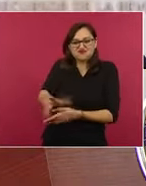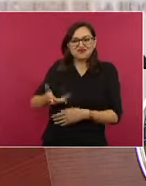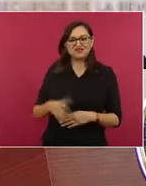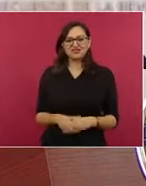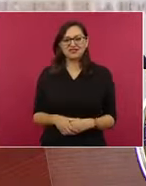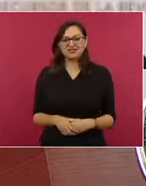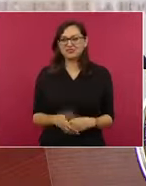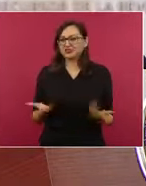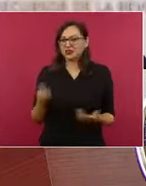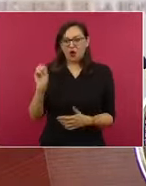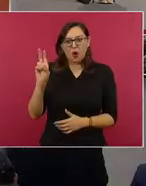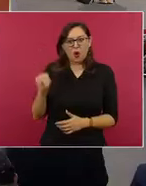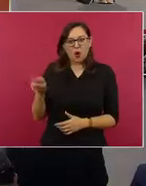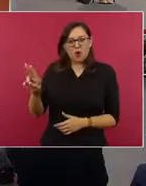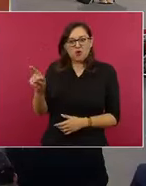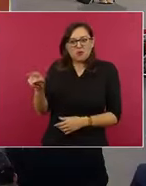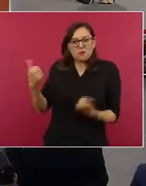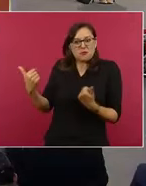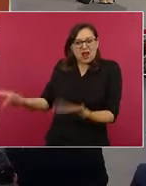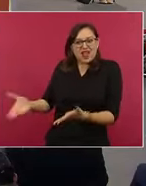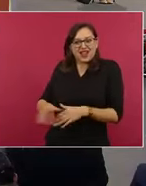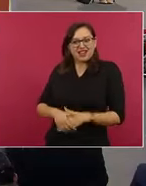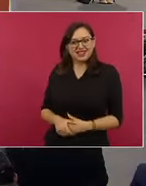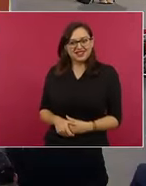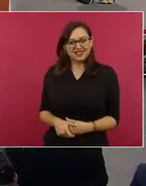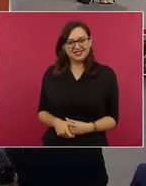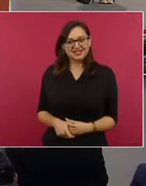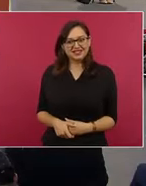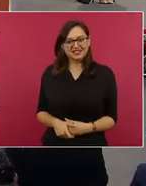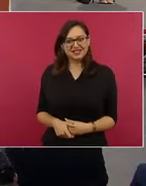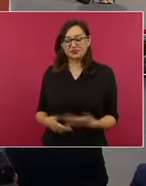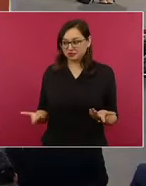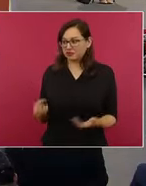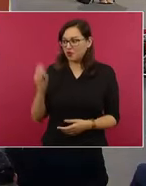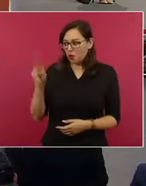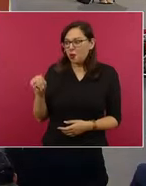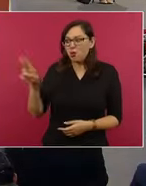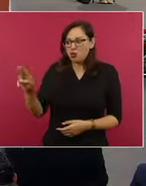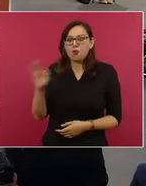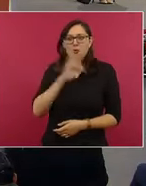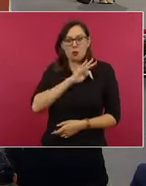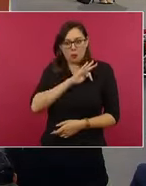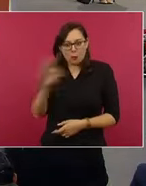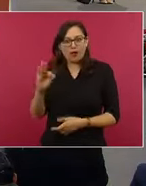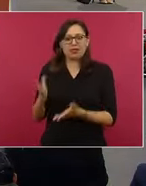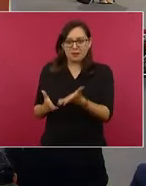¿Cómo vamos a dinamitar un instrumento